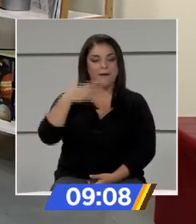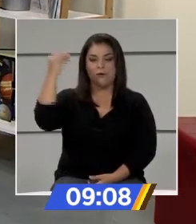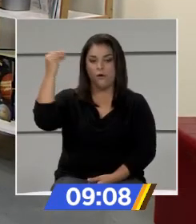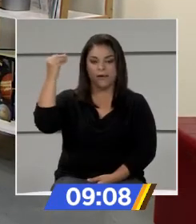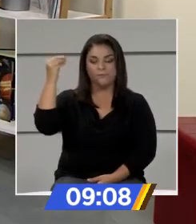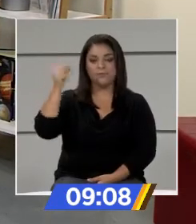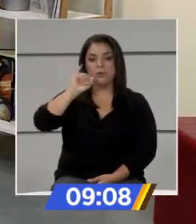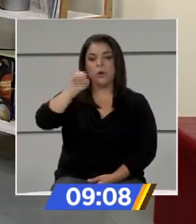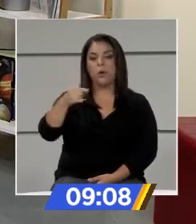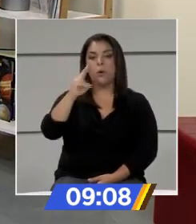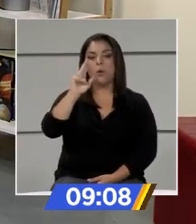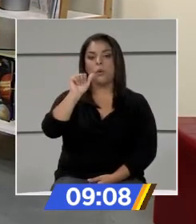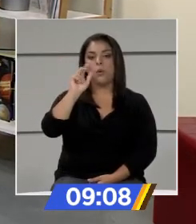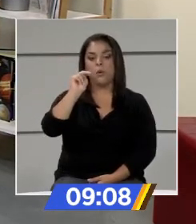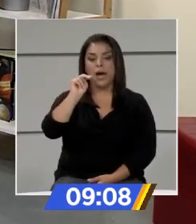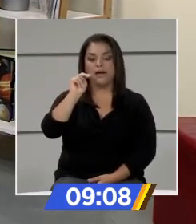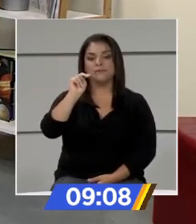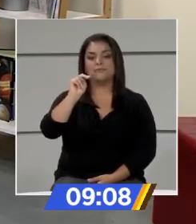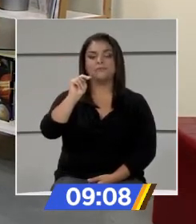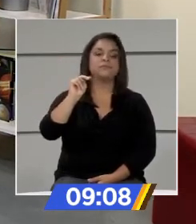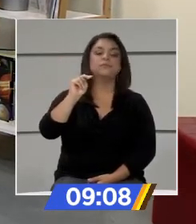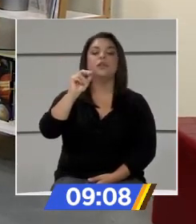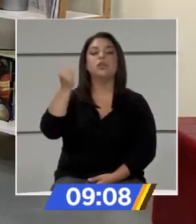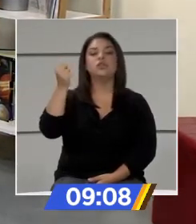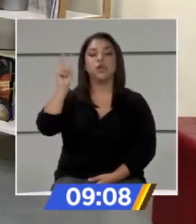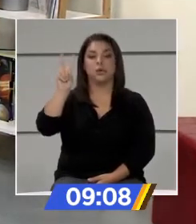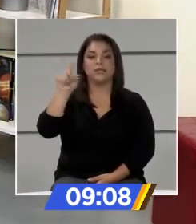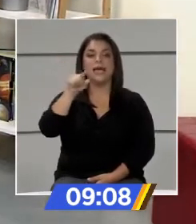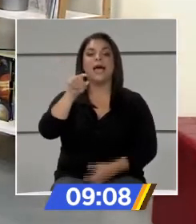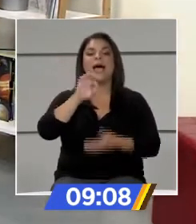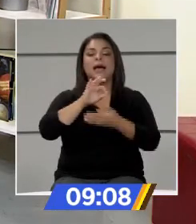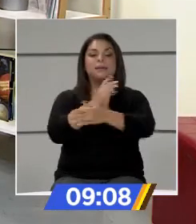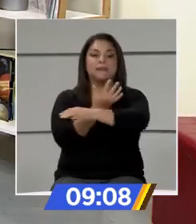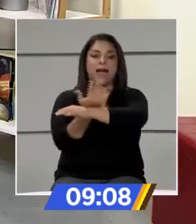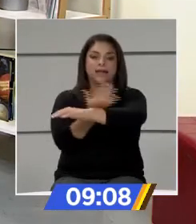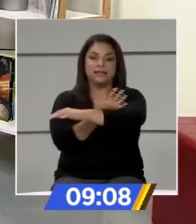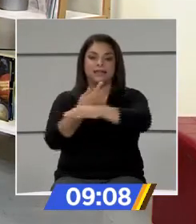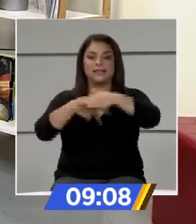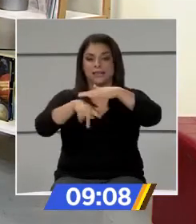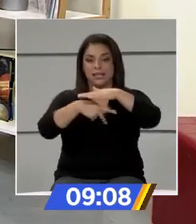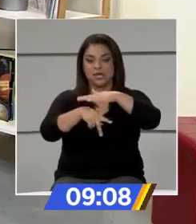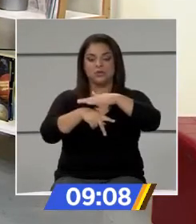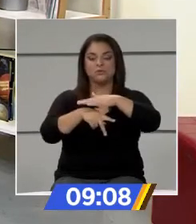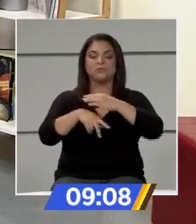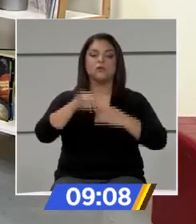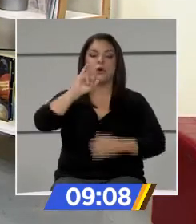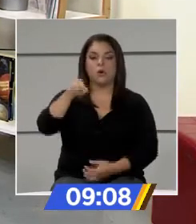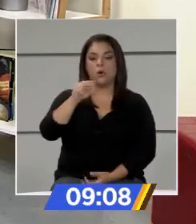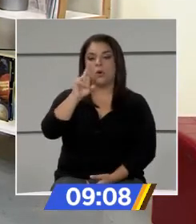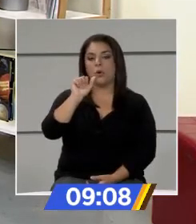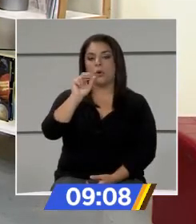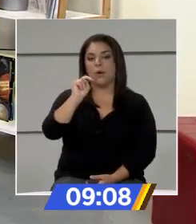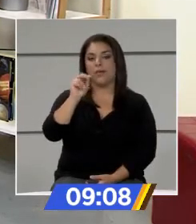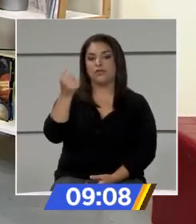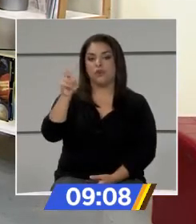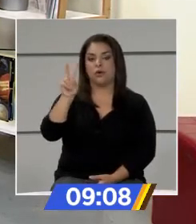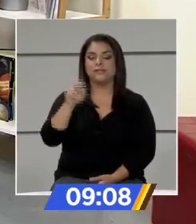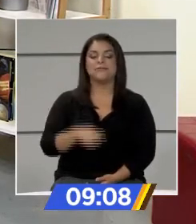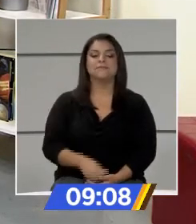Jardín de Niños, Juan 12. Ah, ok. Saluditos para Jardín de Kimberly Niños, Juan 12. Kimberly, aquí estoy y no me